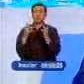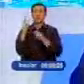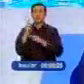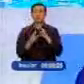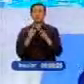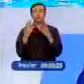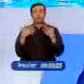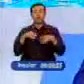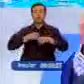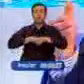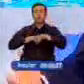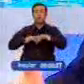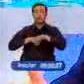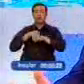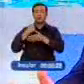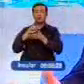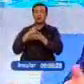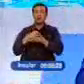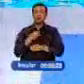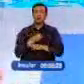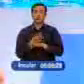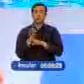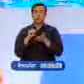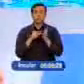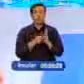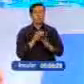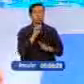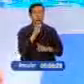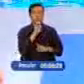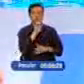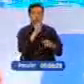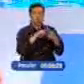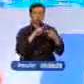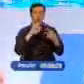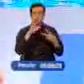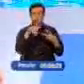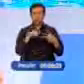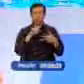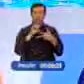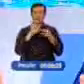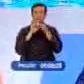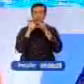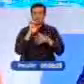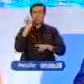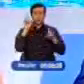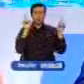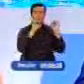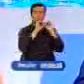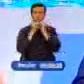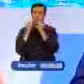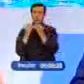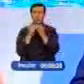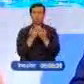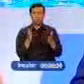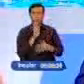que hace taller de validación de estas recomendaciones, porque no solamente es la OEA, es UNASUR, es la Unión Europea, son otros organismos, y hoy la gran